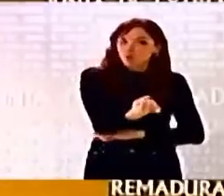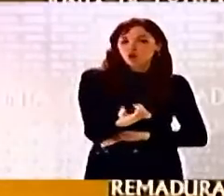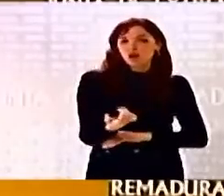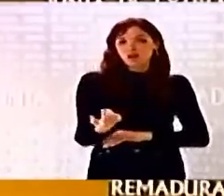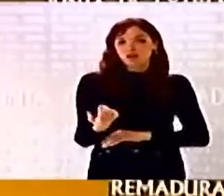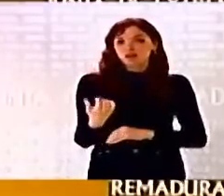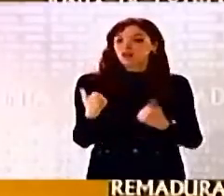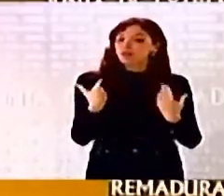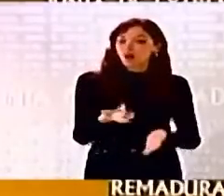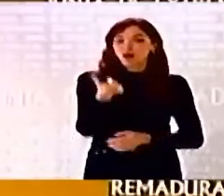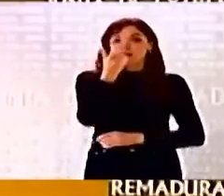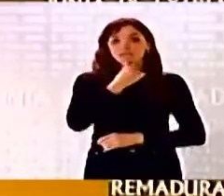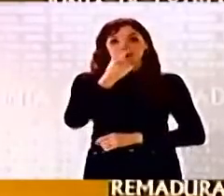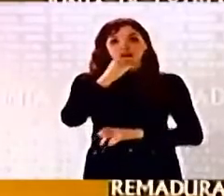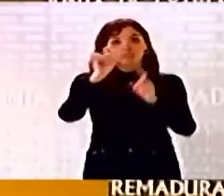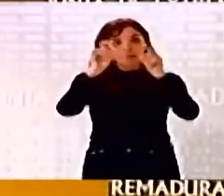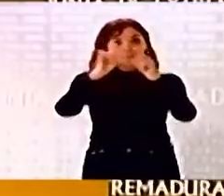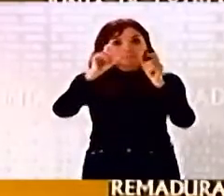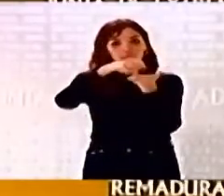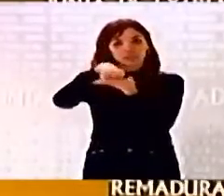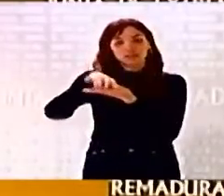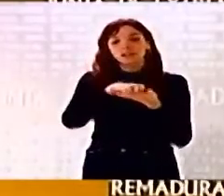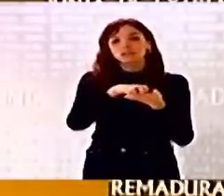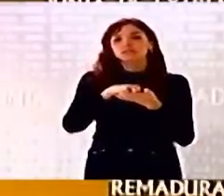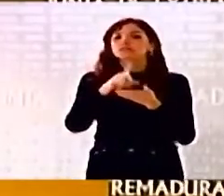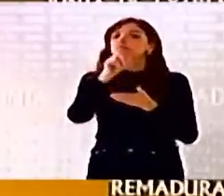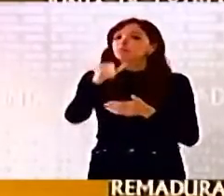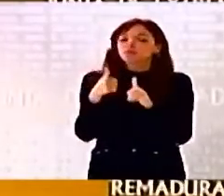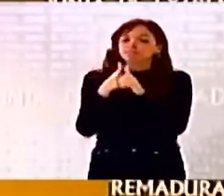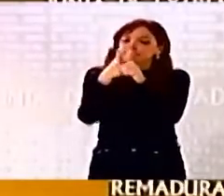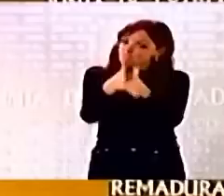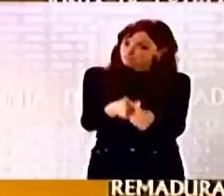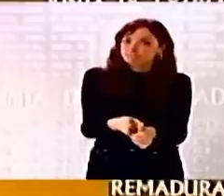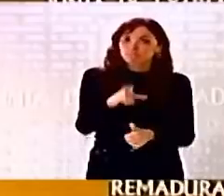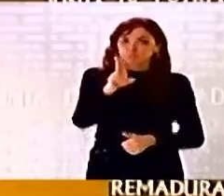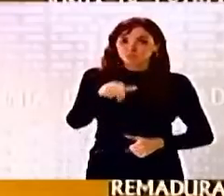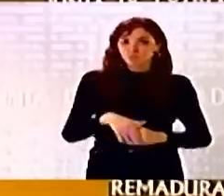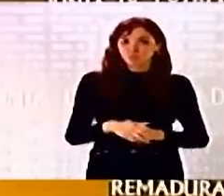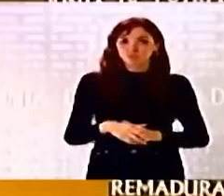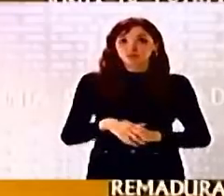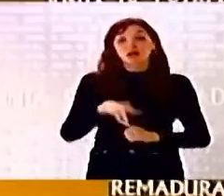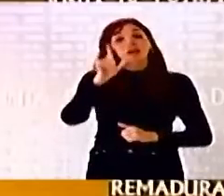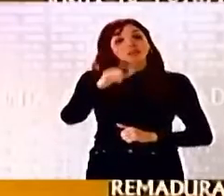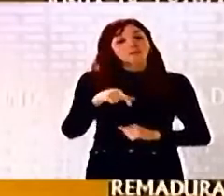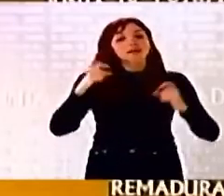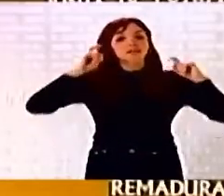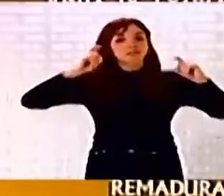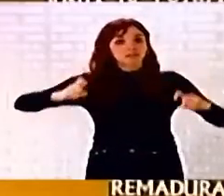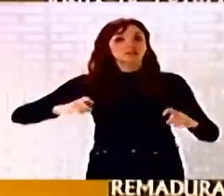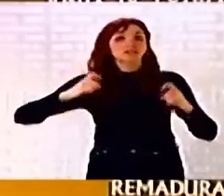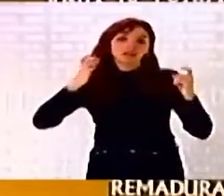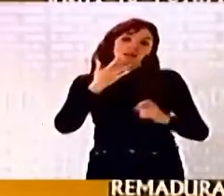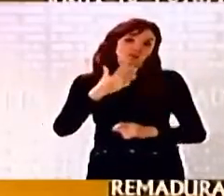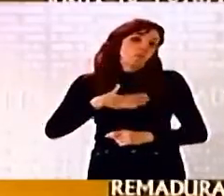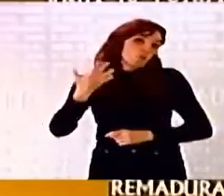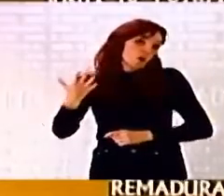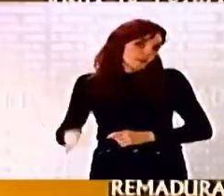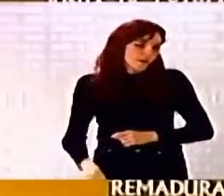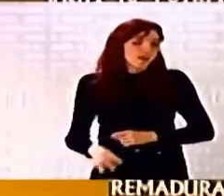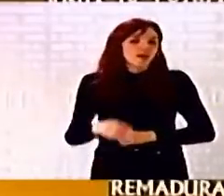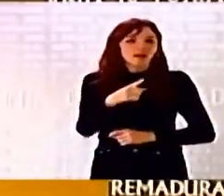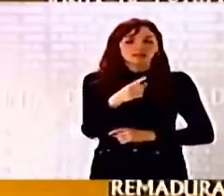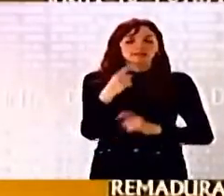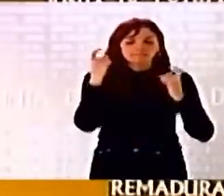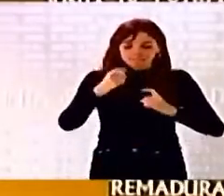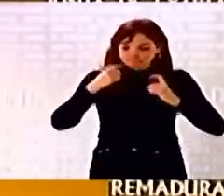facilitar al empresariado, para acompañarlo y para soportar, en la medida de las posibilidades de la Junta, en este caso